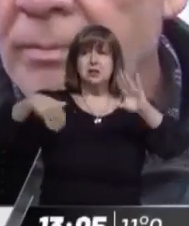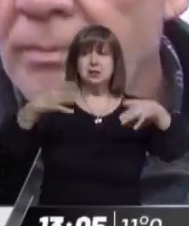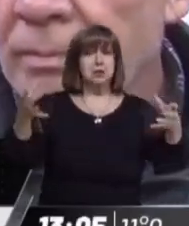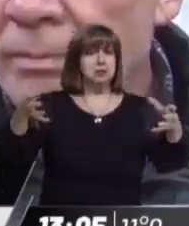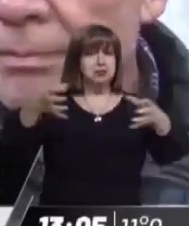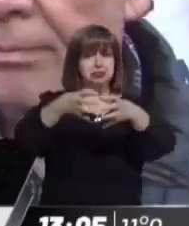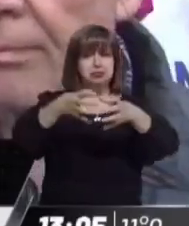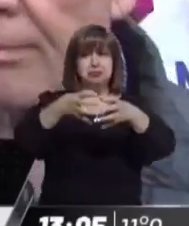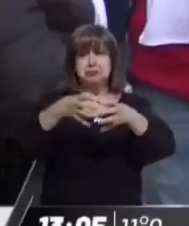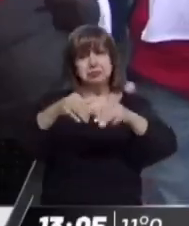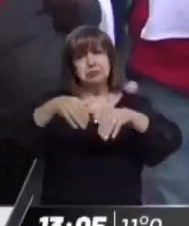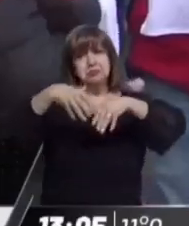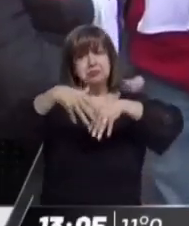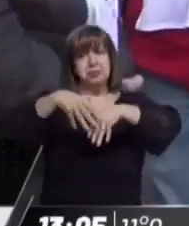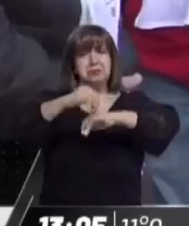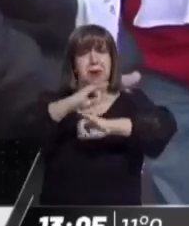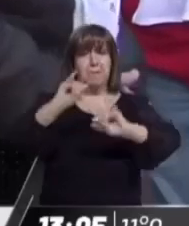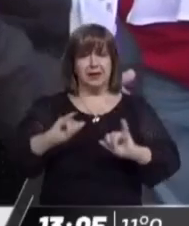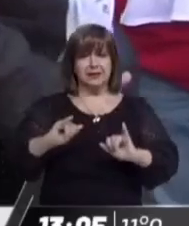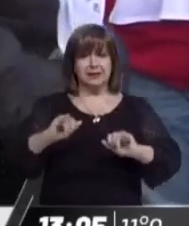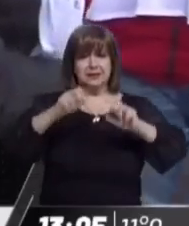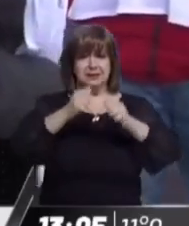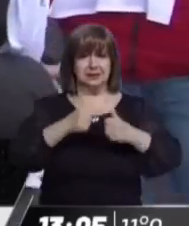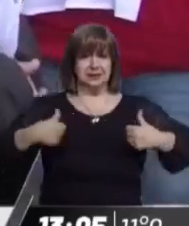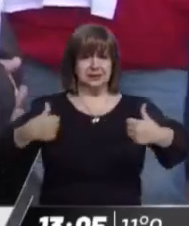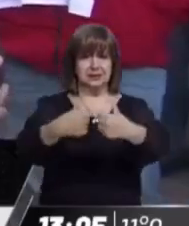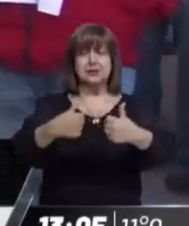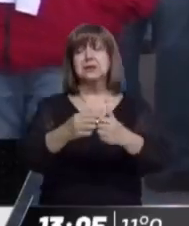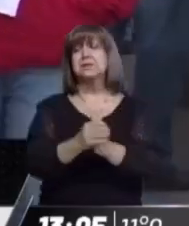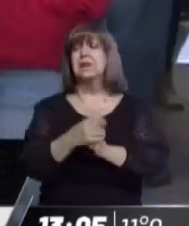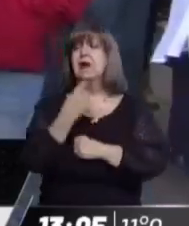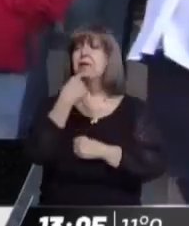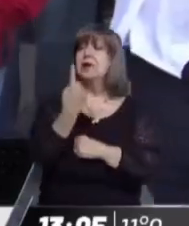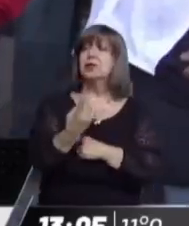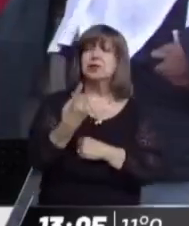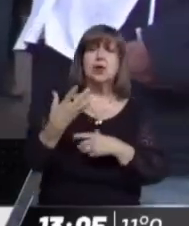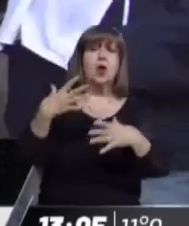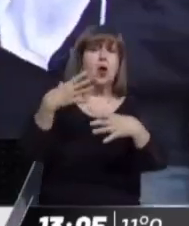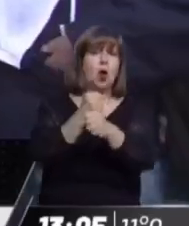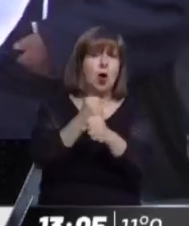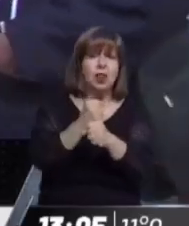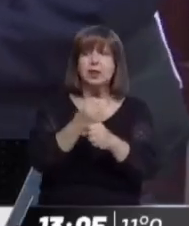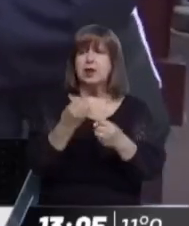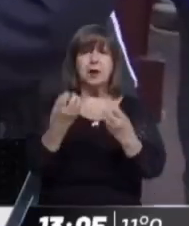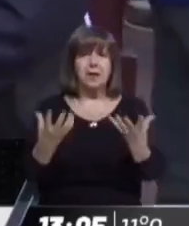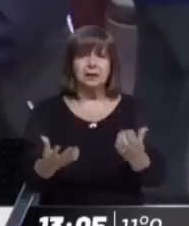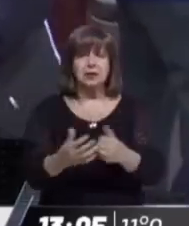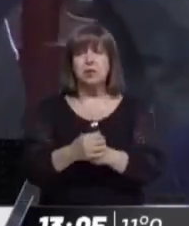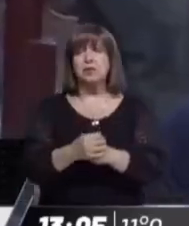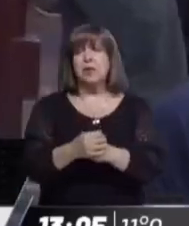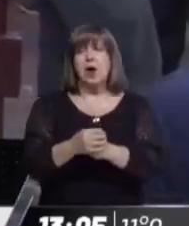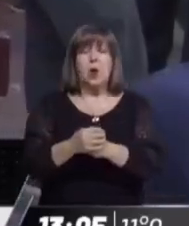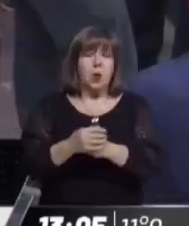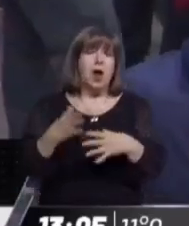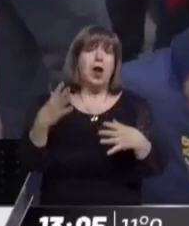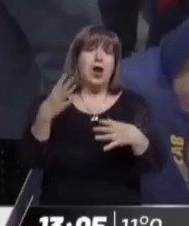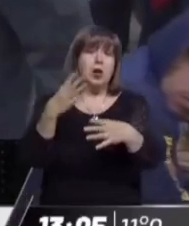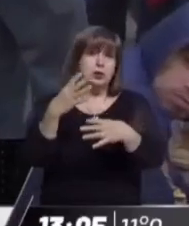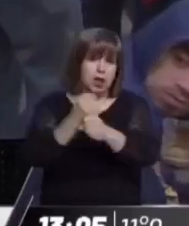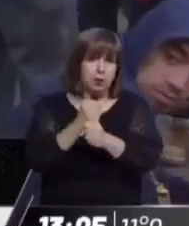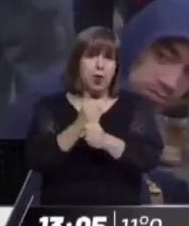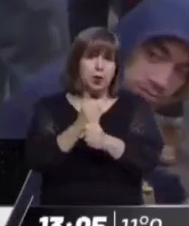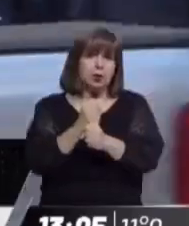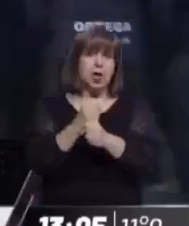Y pacífico, que es lo principal. ¿Dónde está más marcado? ¿Qué pasó en transporte? ¿Qué pasó en general? Transporte está funcionando, que eso